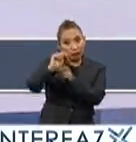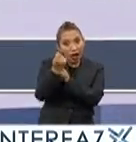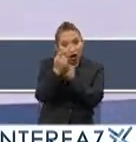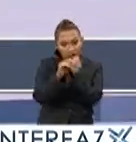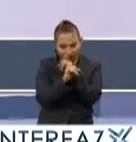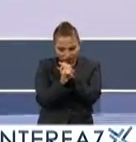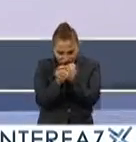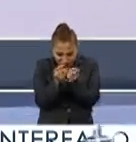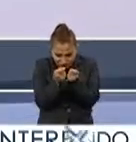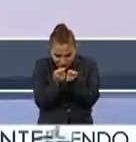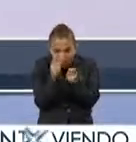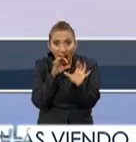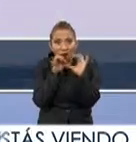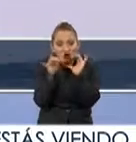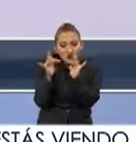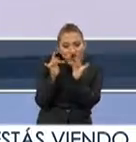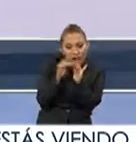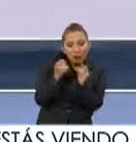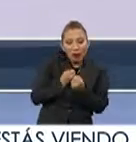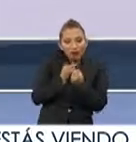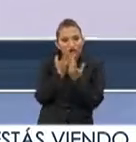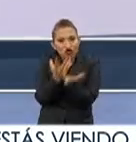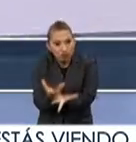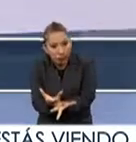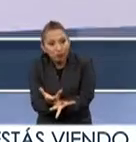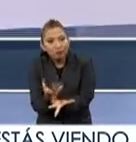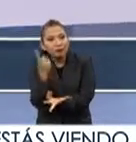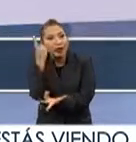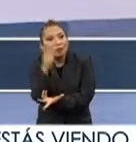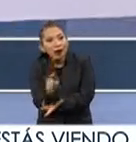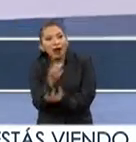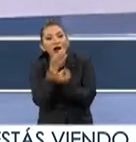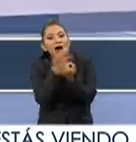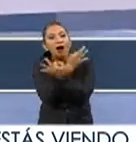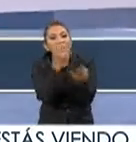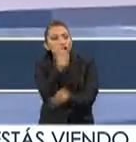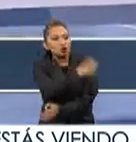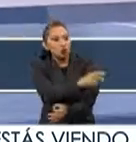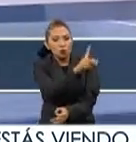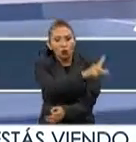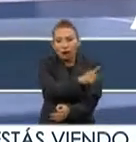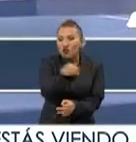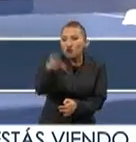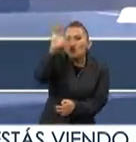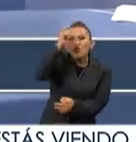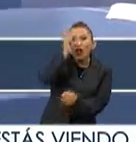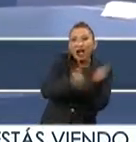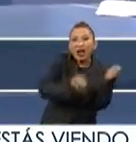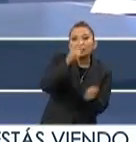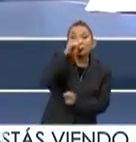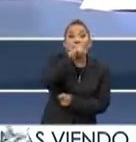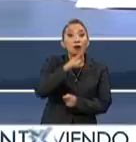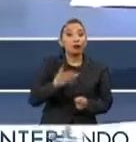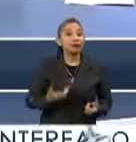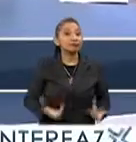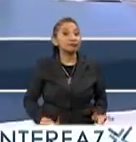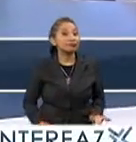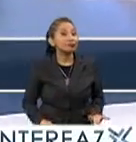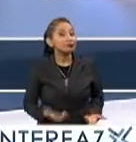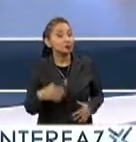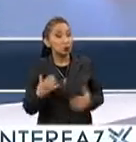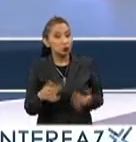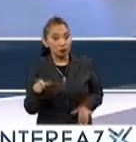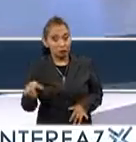tecnologías para comunicarse, para manifestarse, para dar a conocer también su pueblo y su cultura y su lengua, ¿no? O